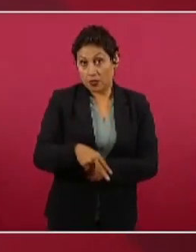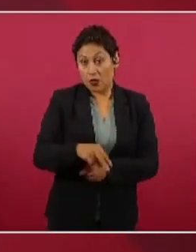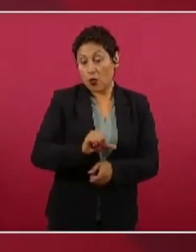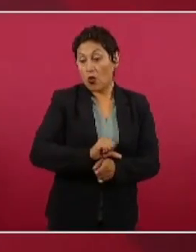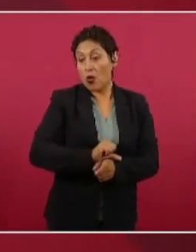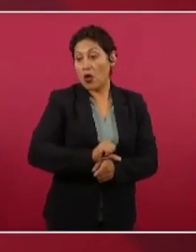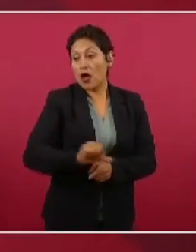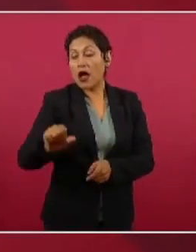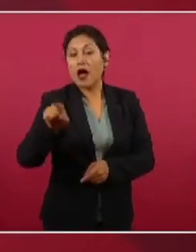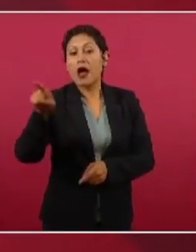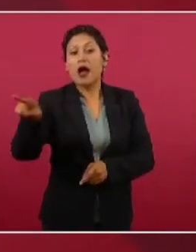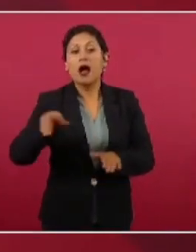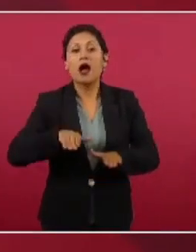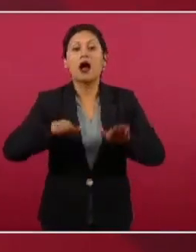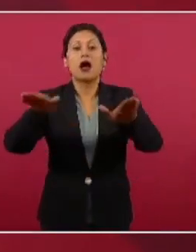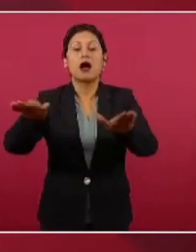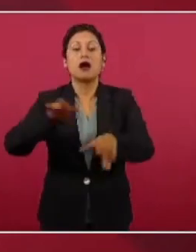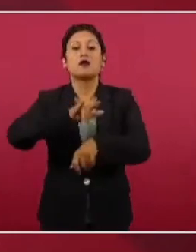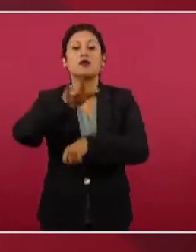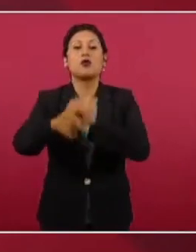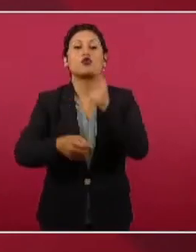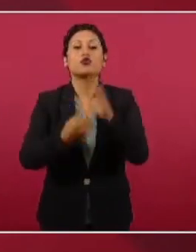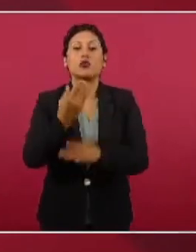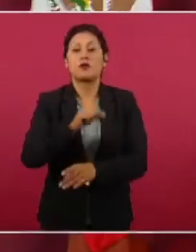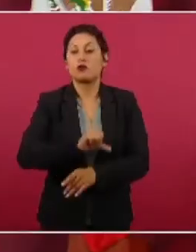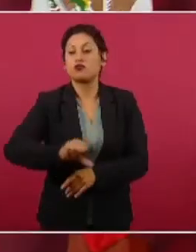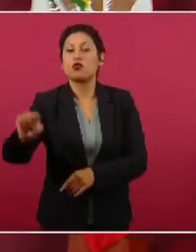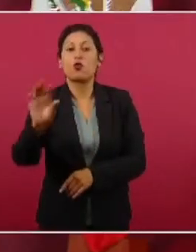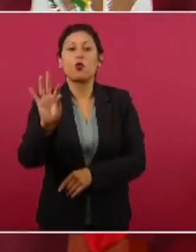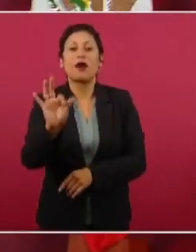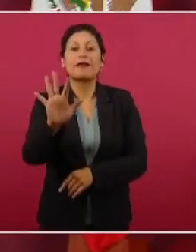Y ya, como ustedes saben,